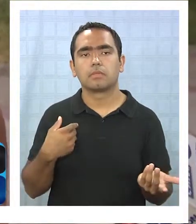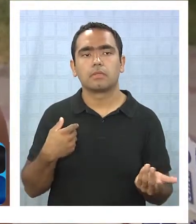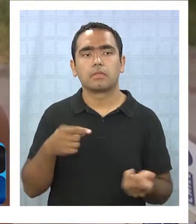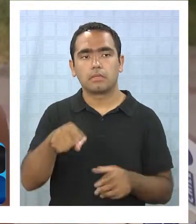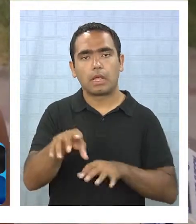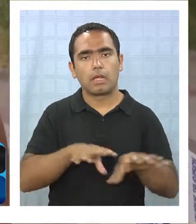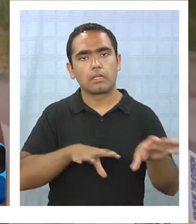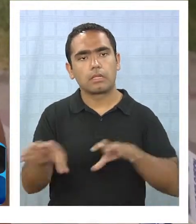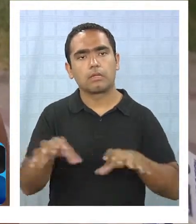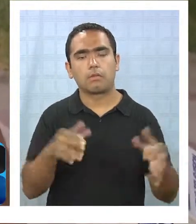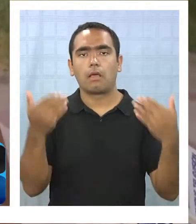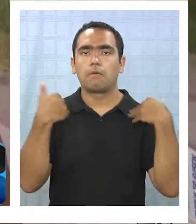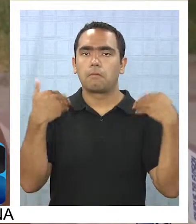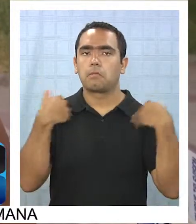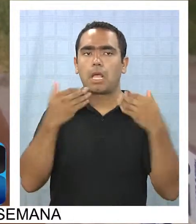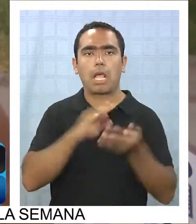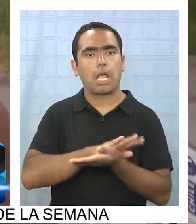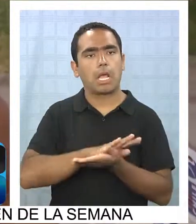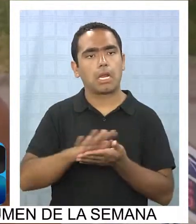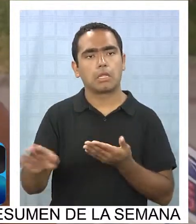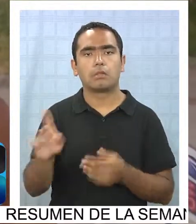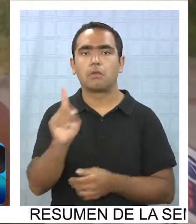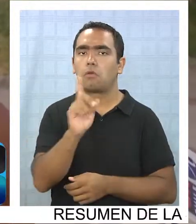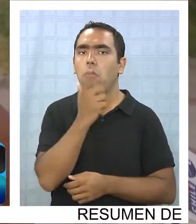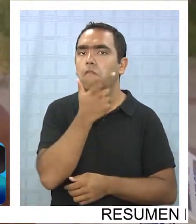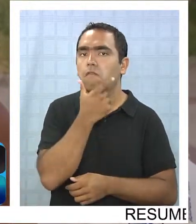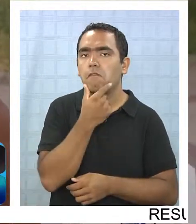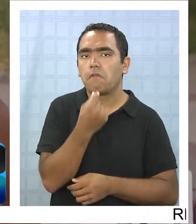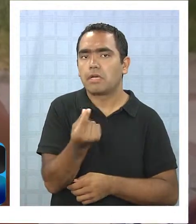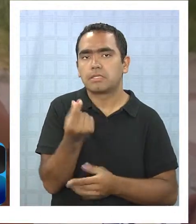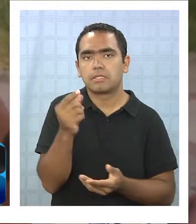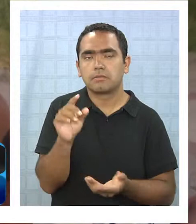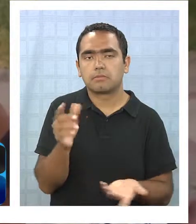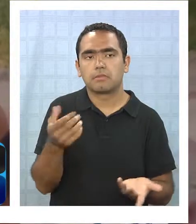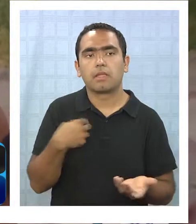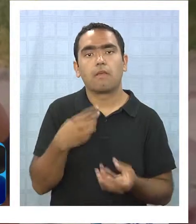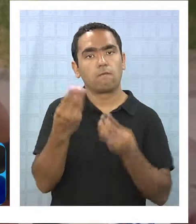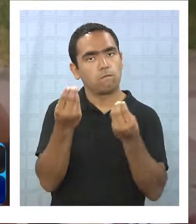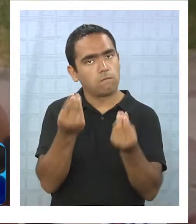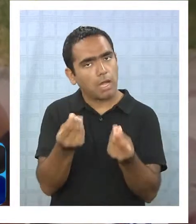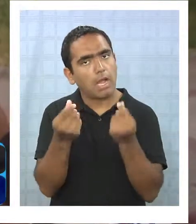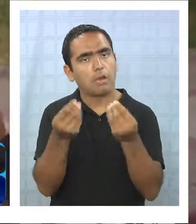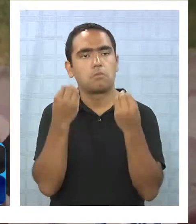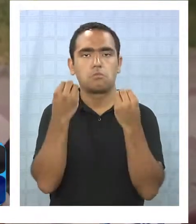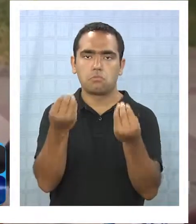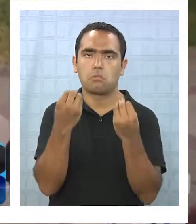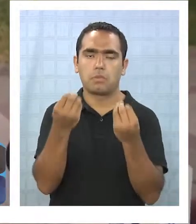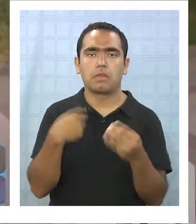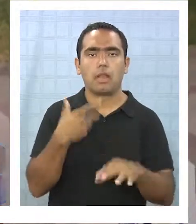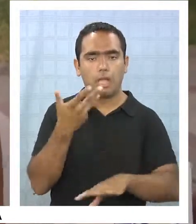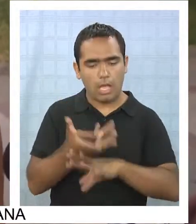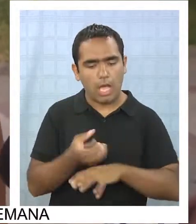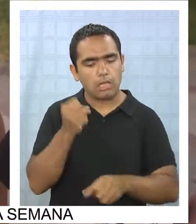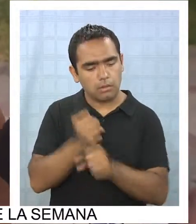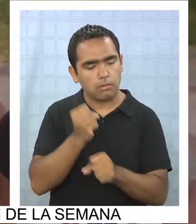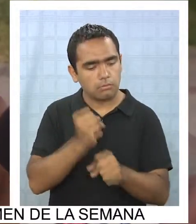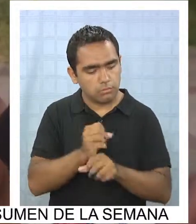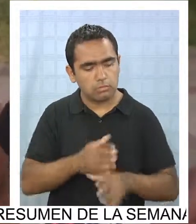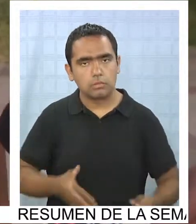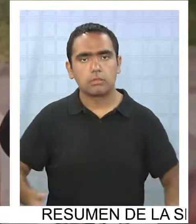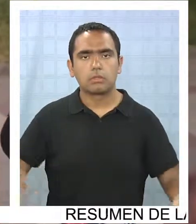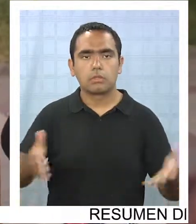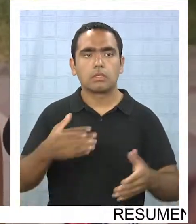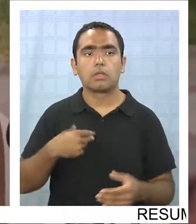una actividad física gratis, que no es fácil encontrarla, es de buena calidad, tenemos buenos implementos de trabajo,